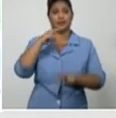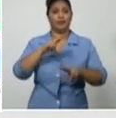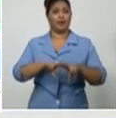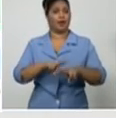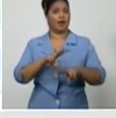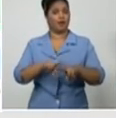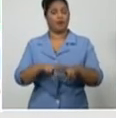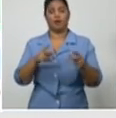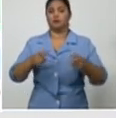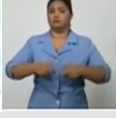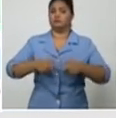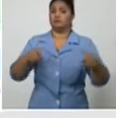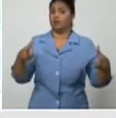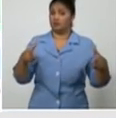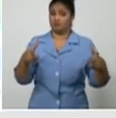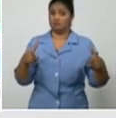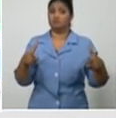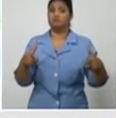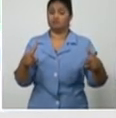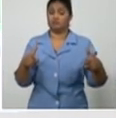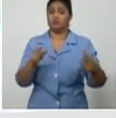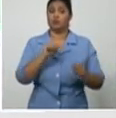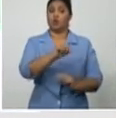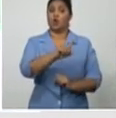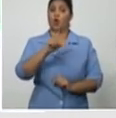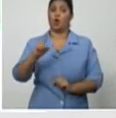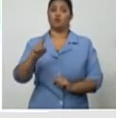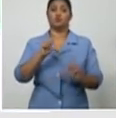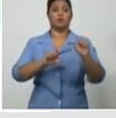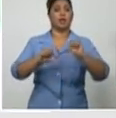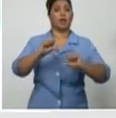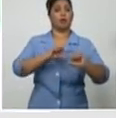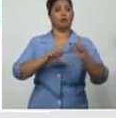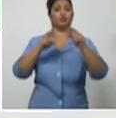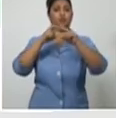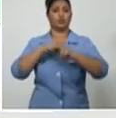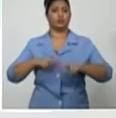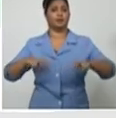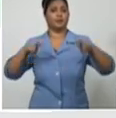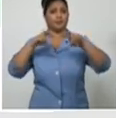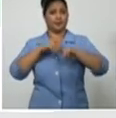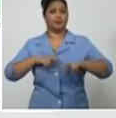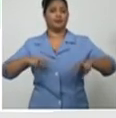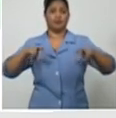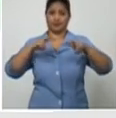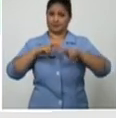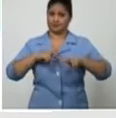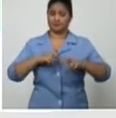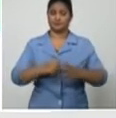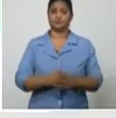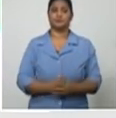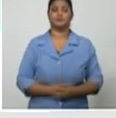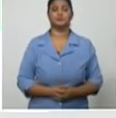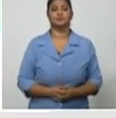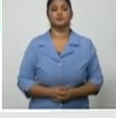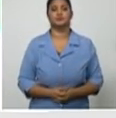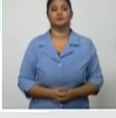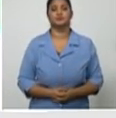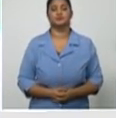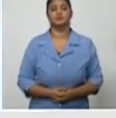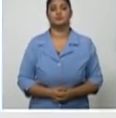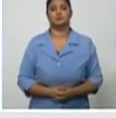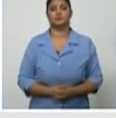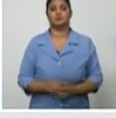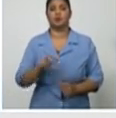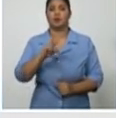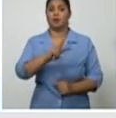mayor, 11 laboratorios dedicados a este diagnóstico. El análisis de estas 22.088